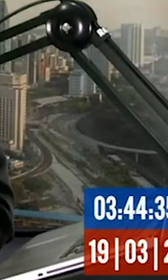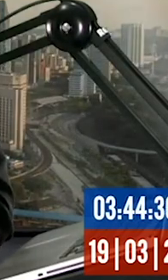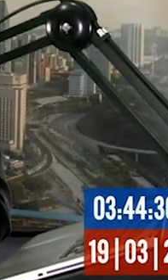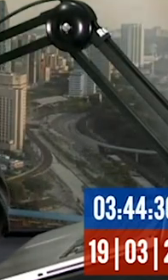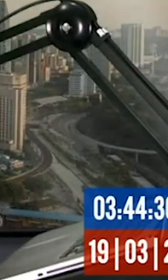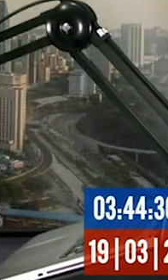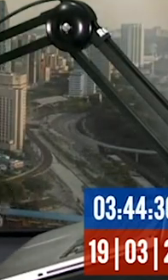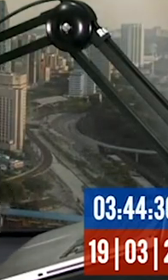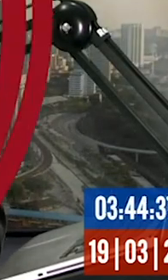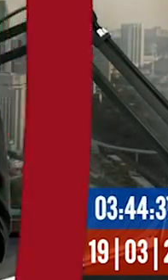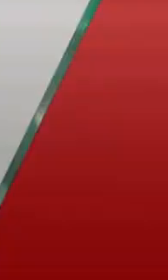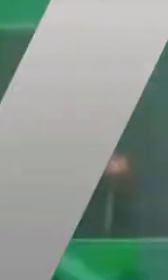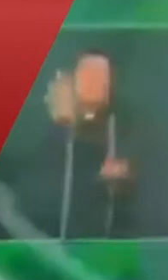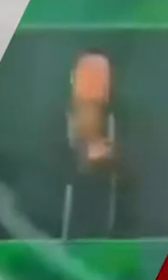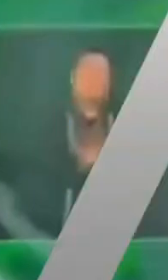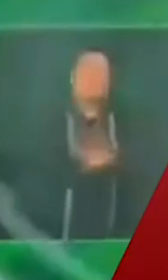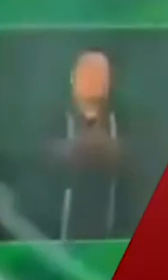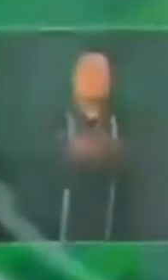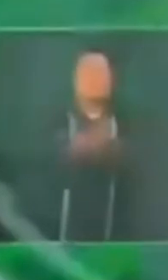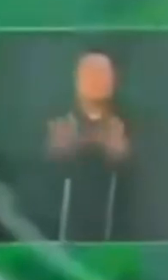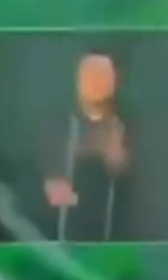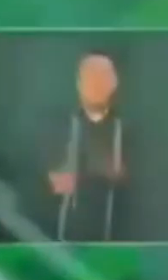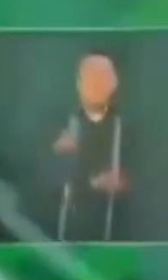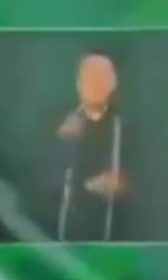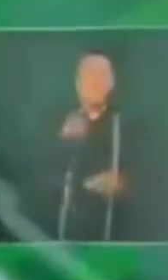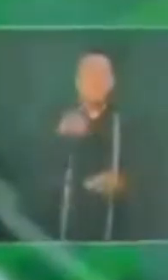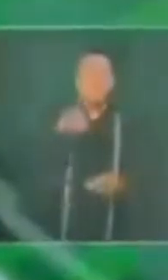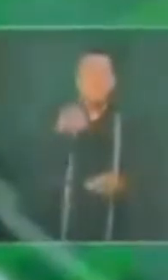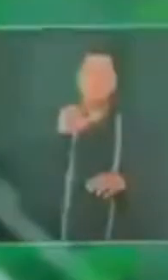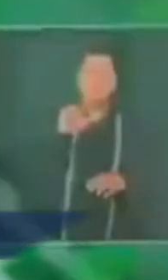vamos a escucharlo. Amparó Walmart